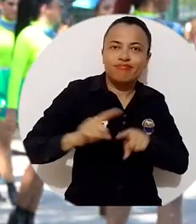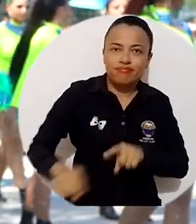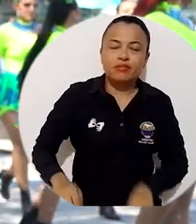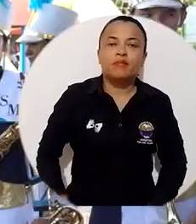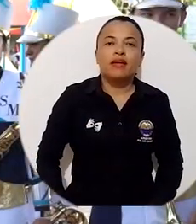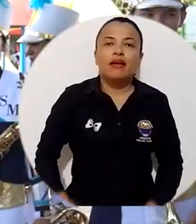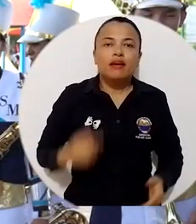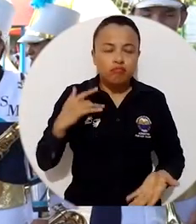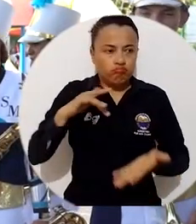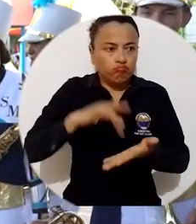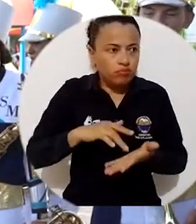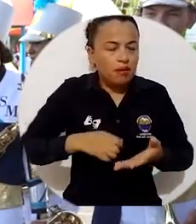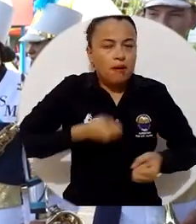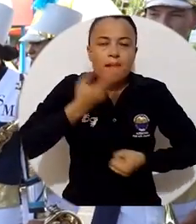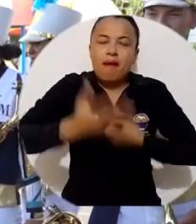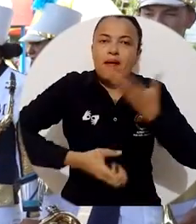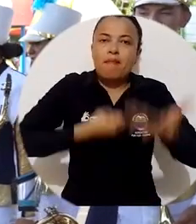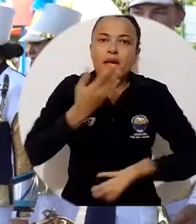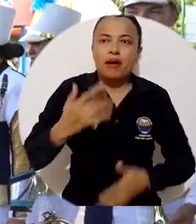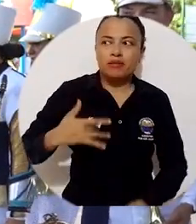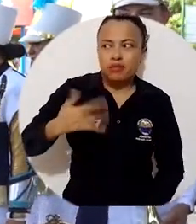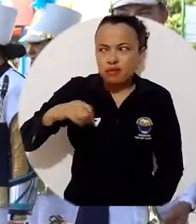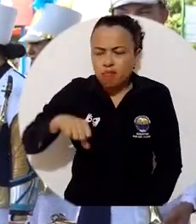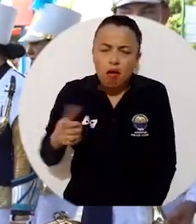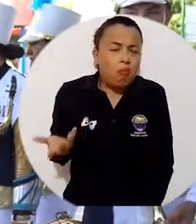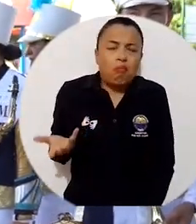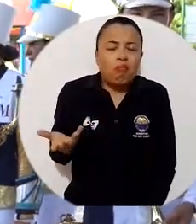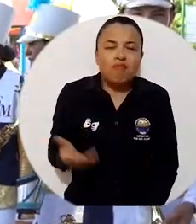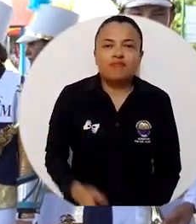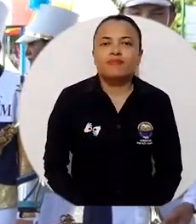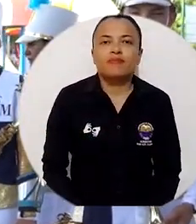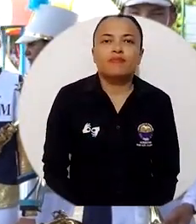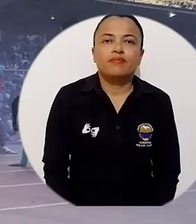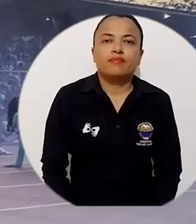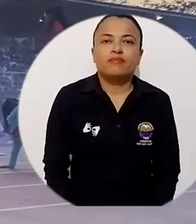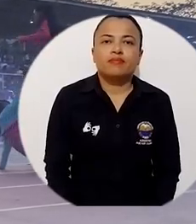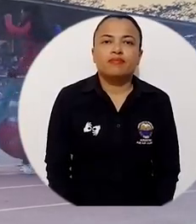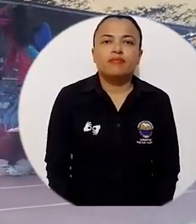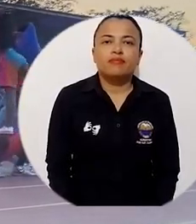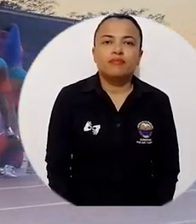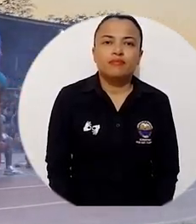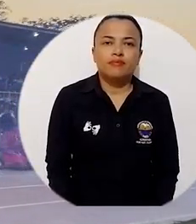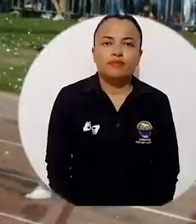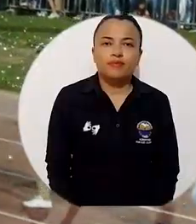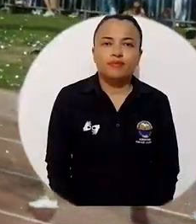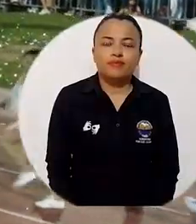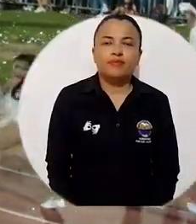de cultura. Por lo menos esto es un espacio donde uno puede desahogarse y no tener nada malo en sí.